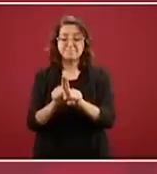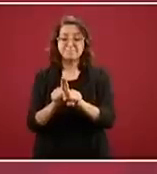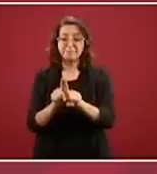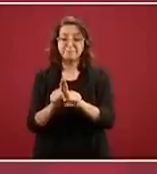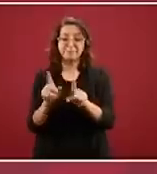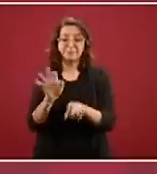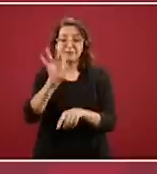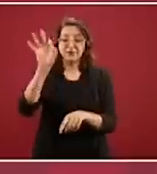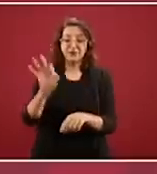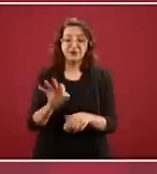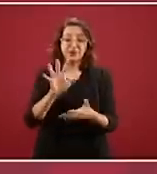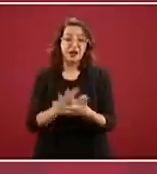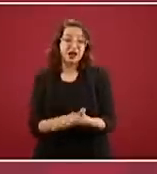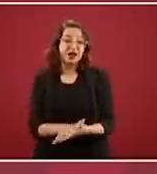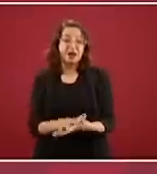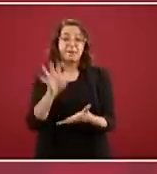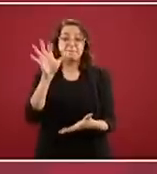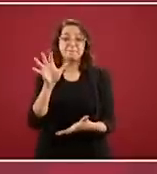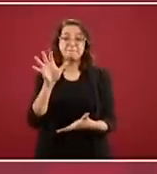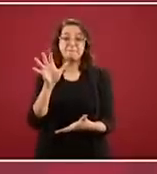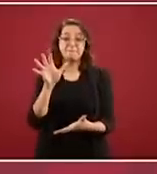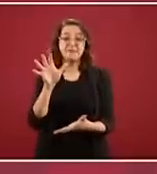el porcentaje mayor se da